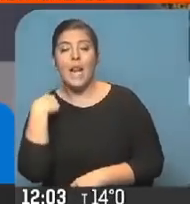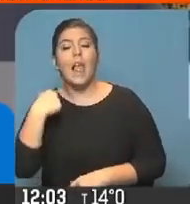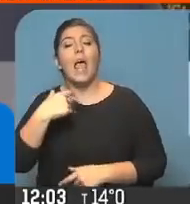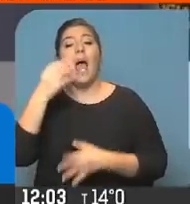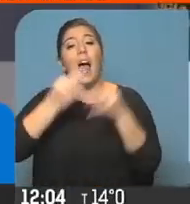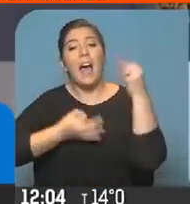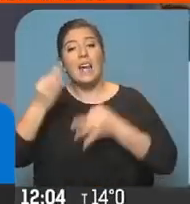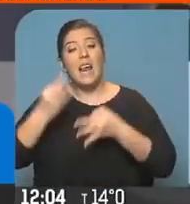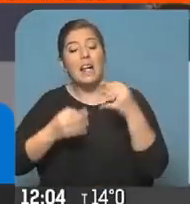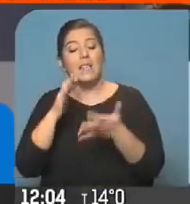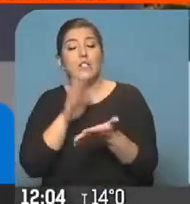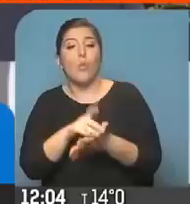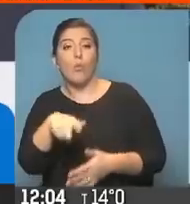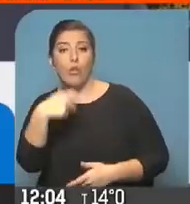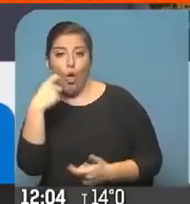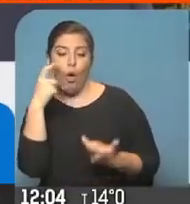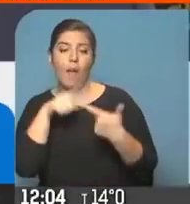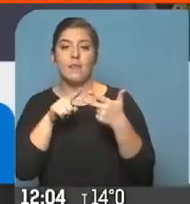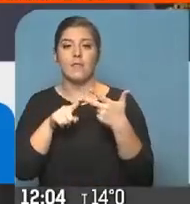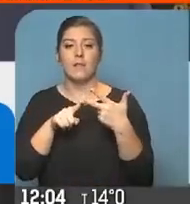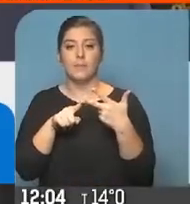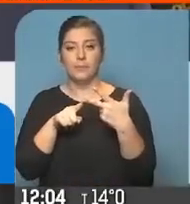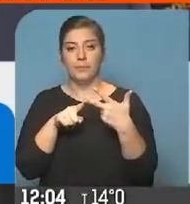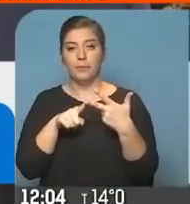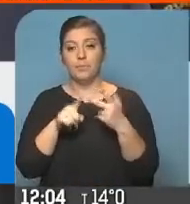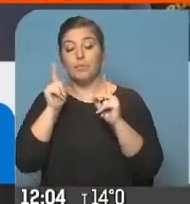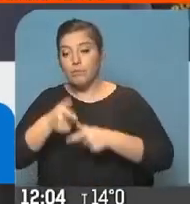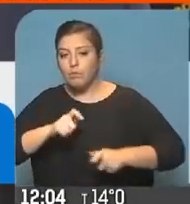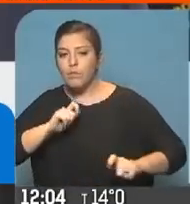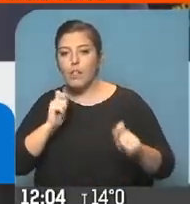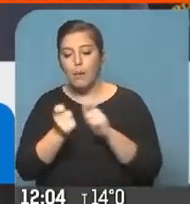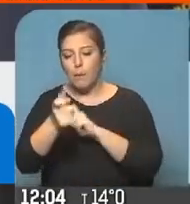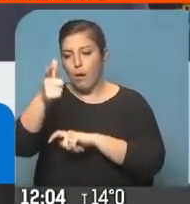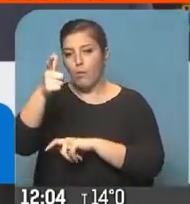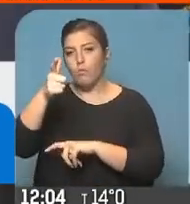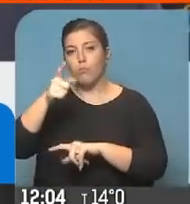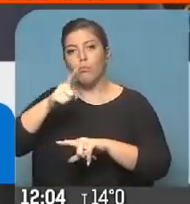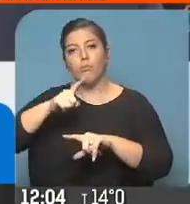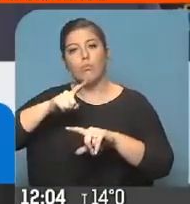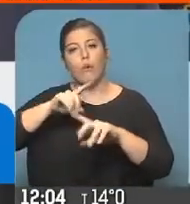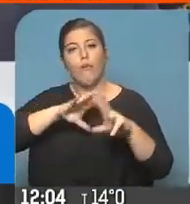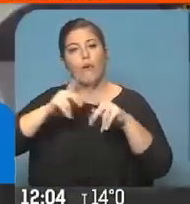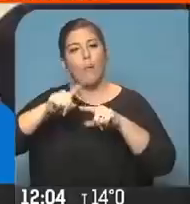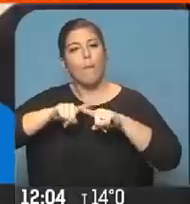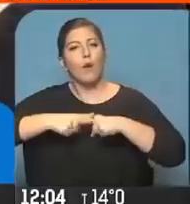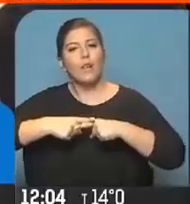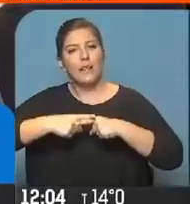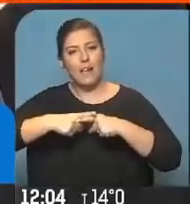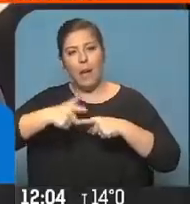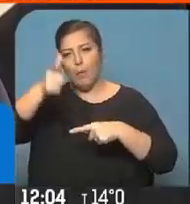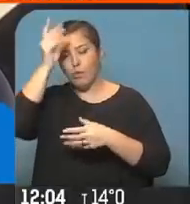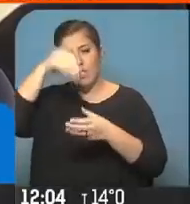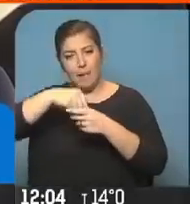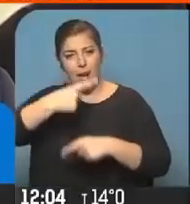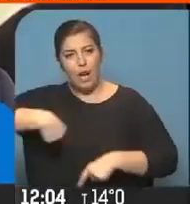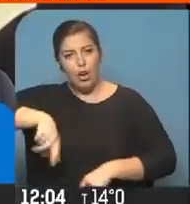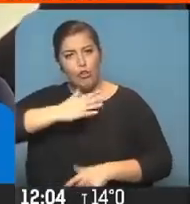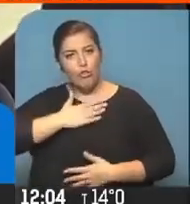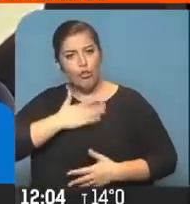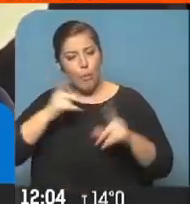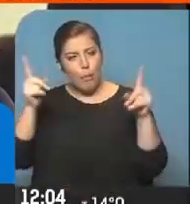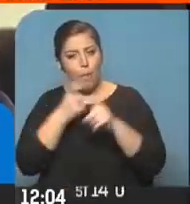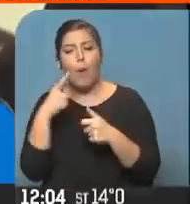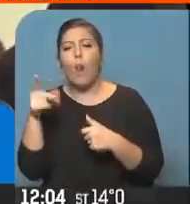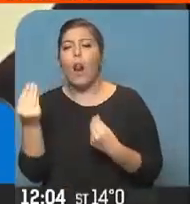llegar a tener y reformular una política en el que eran para nosotros los que vivimos con relativo uno es